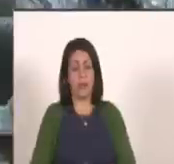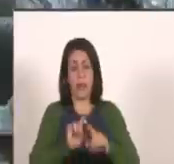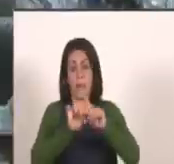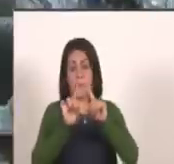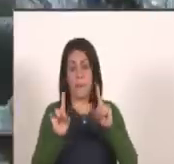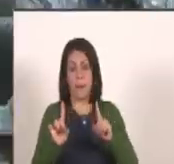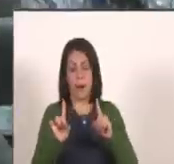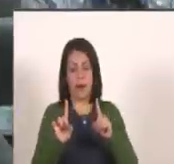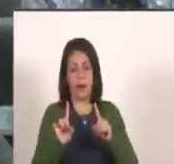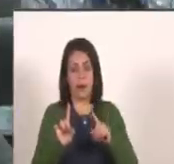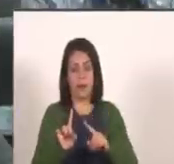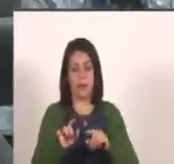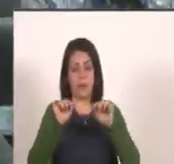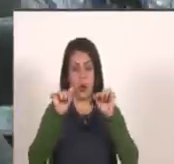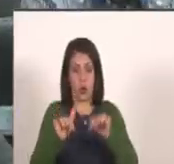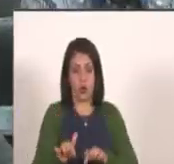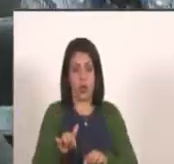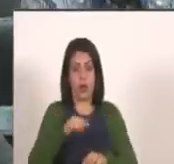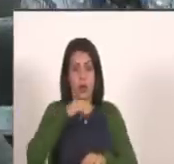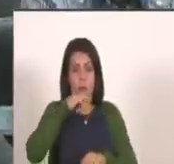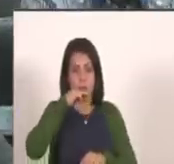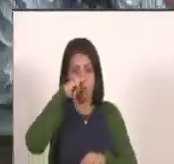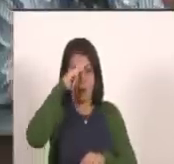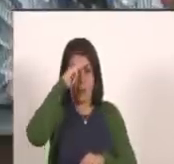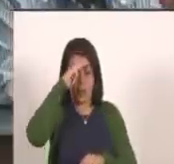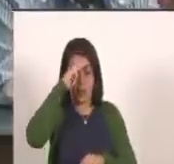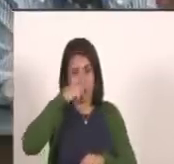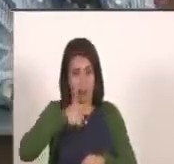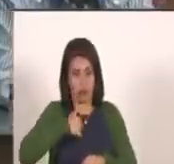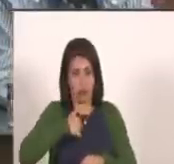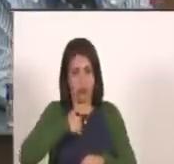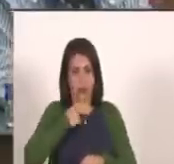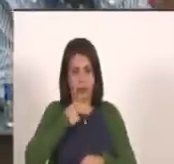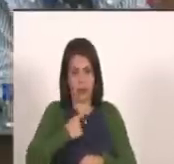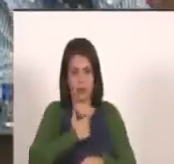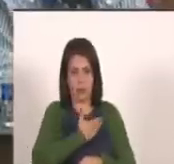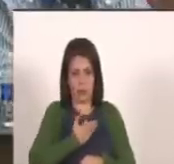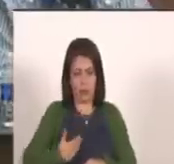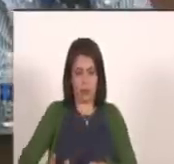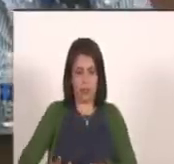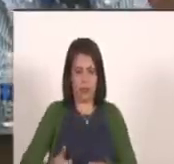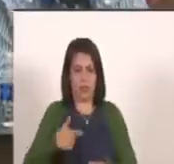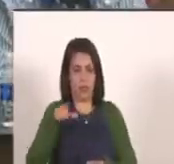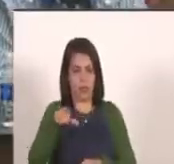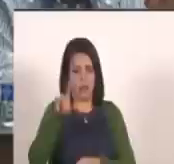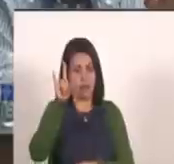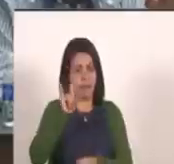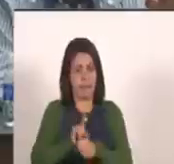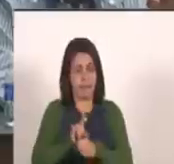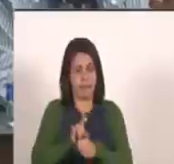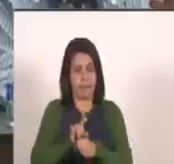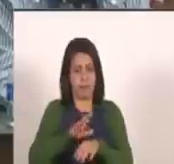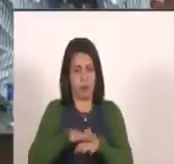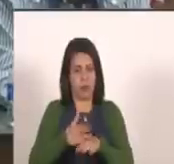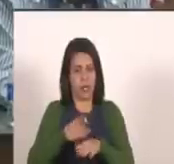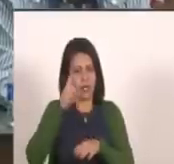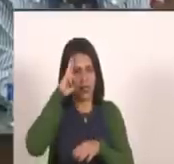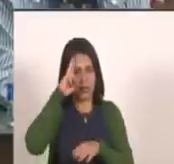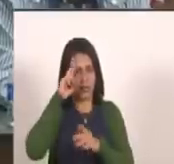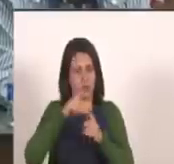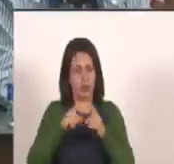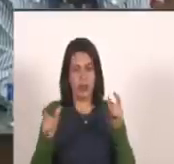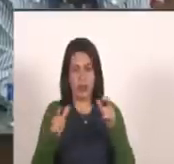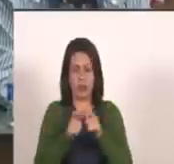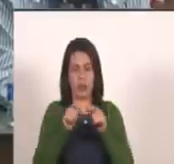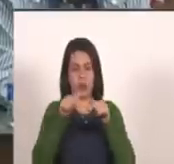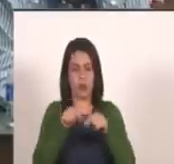Pero hoy como padre debo decir algo, presidente. Yo ese día me ausenté por razones obvias de la